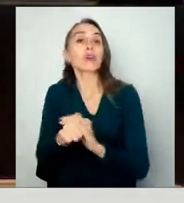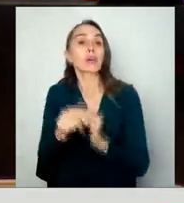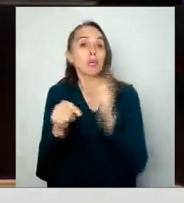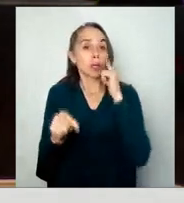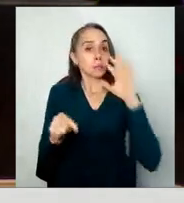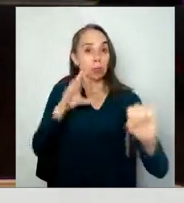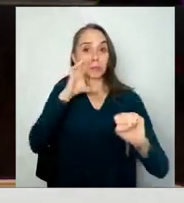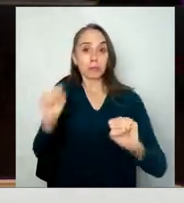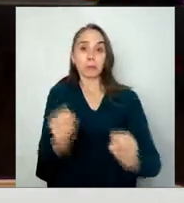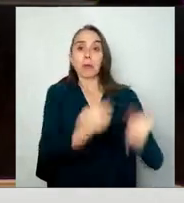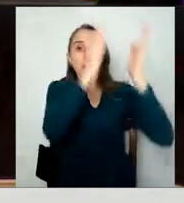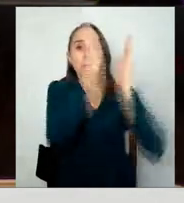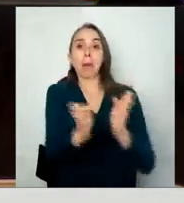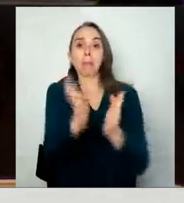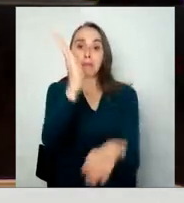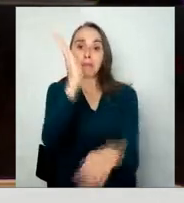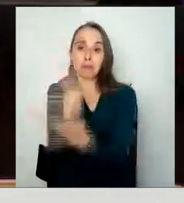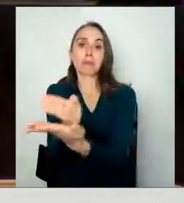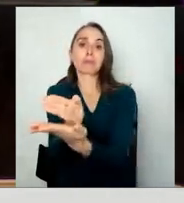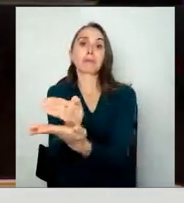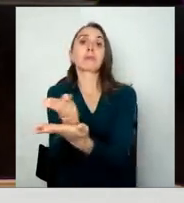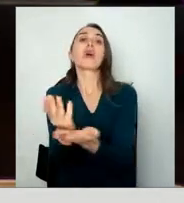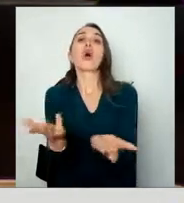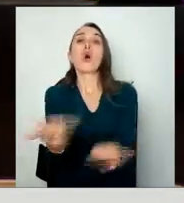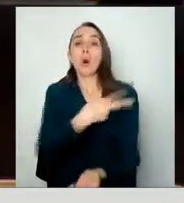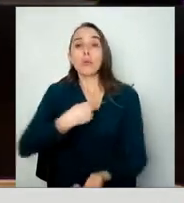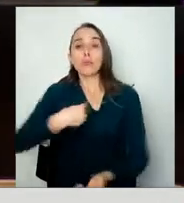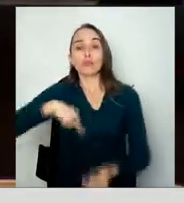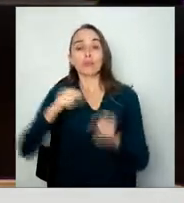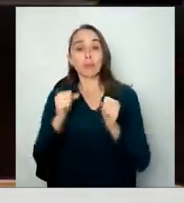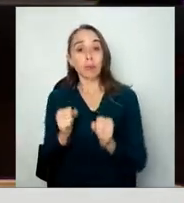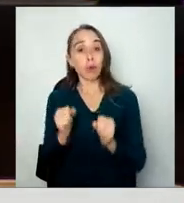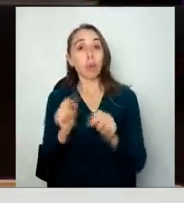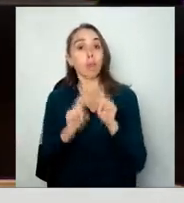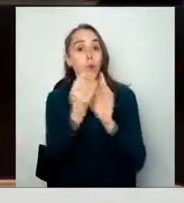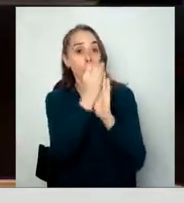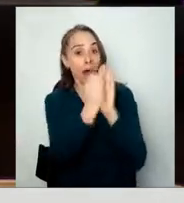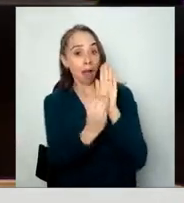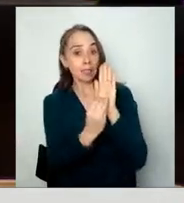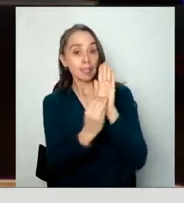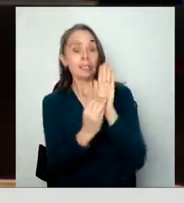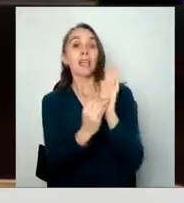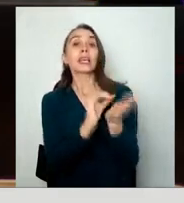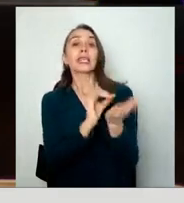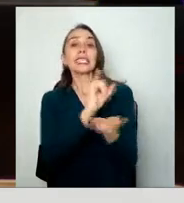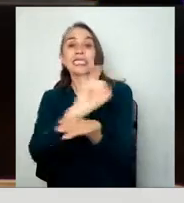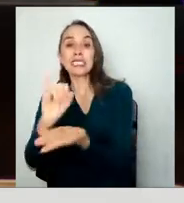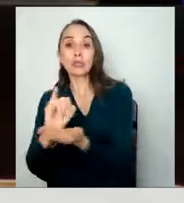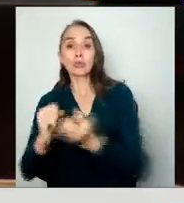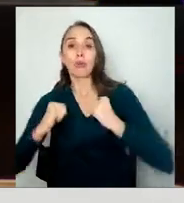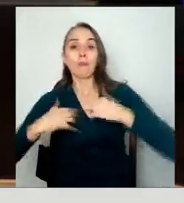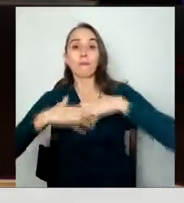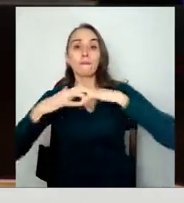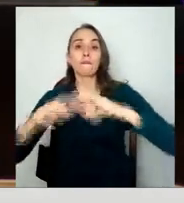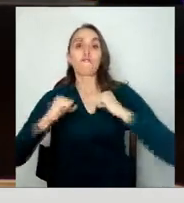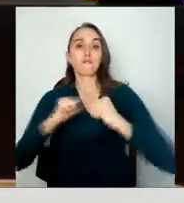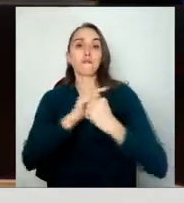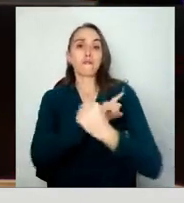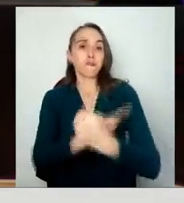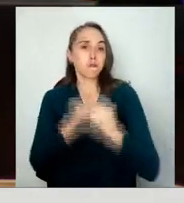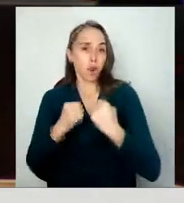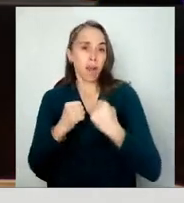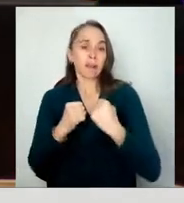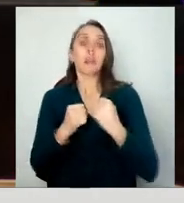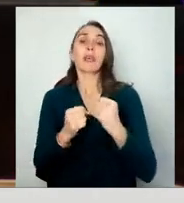también cómo somos capaces de generar mecanismos instituciones más fuertes que Eleven los estándares de productividad y transparencia y